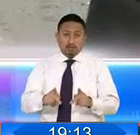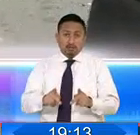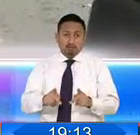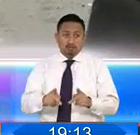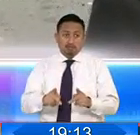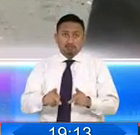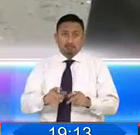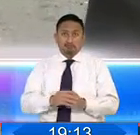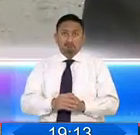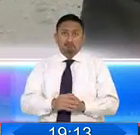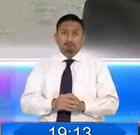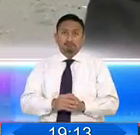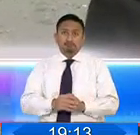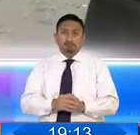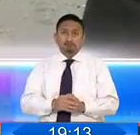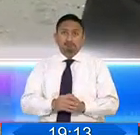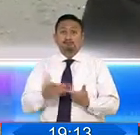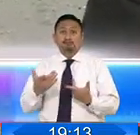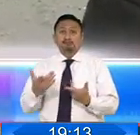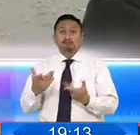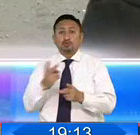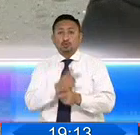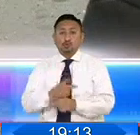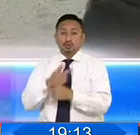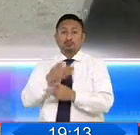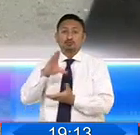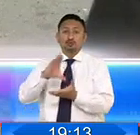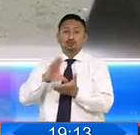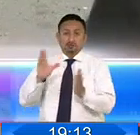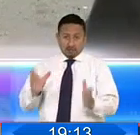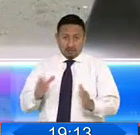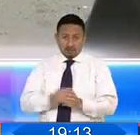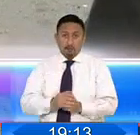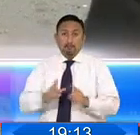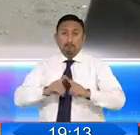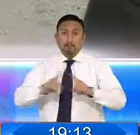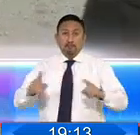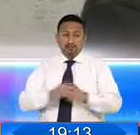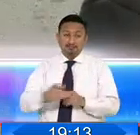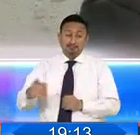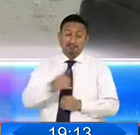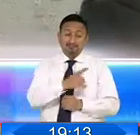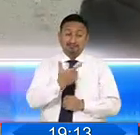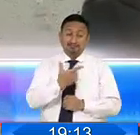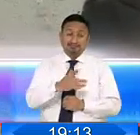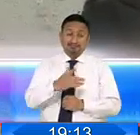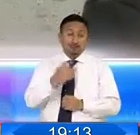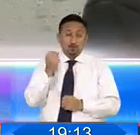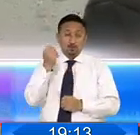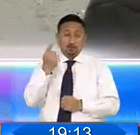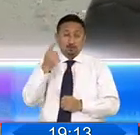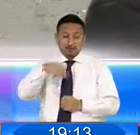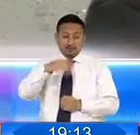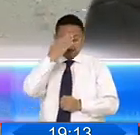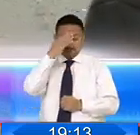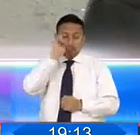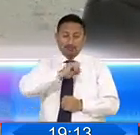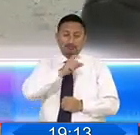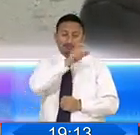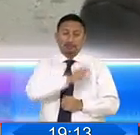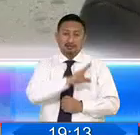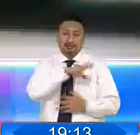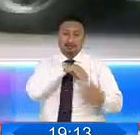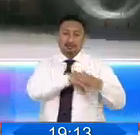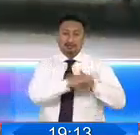como para el cuidado de una ciudad, pero no tienen ni la conciencia como para trabajar con